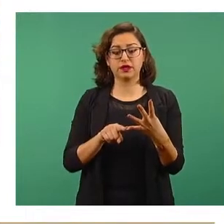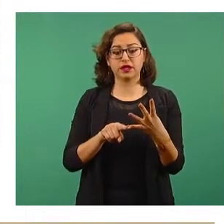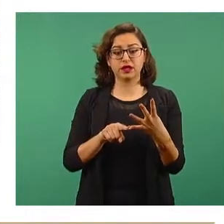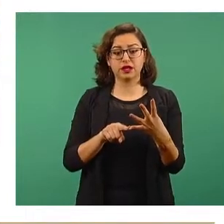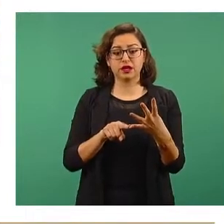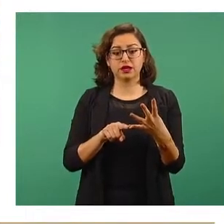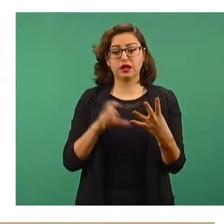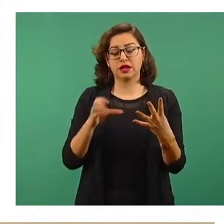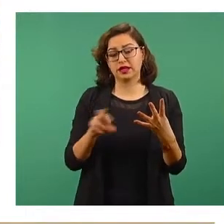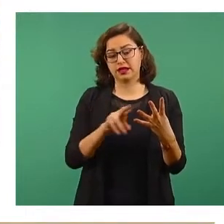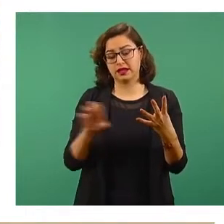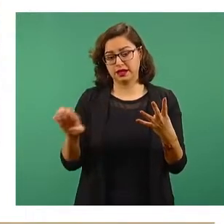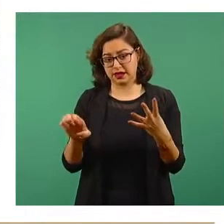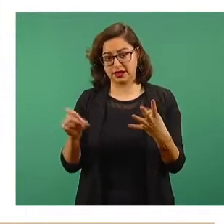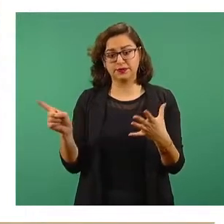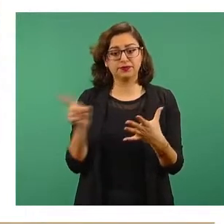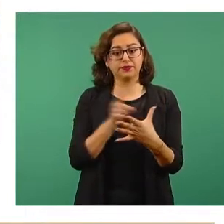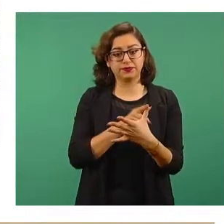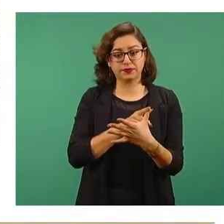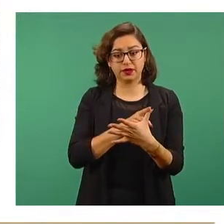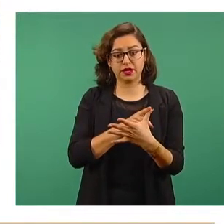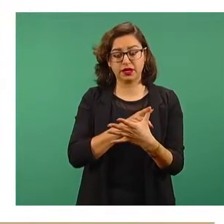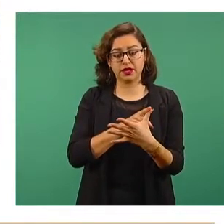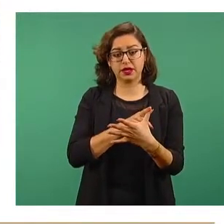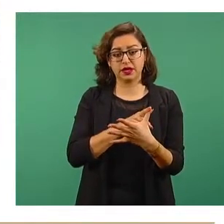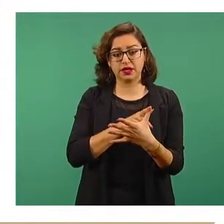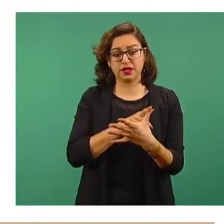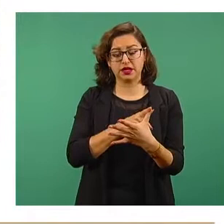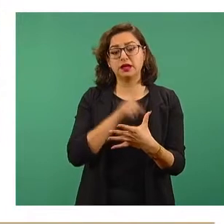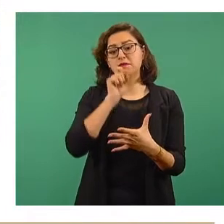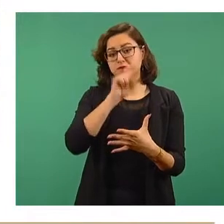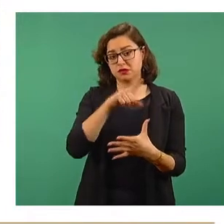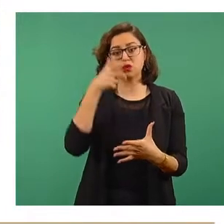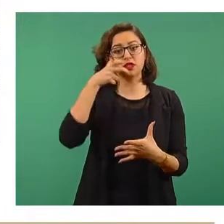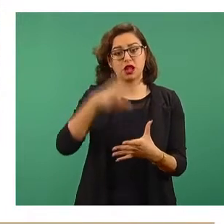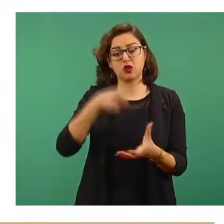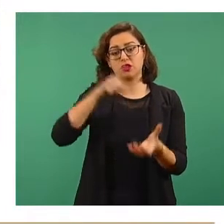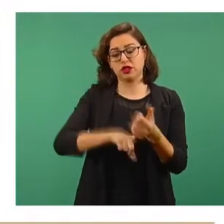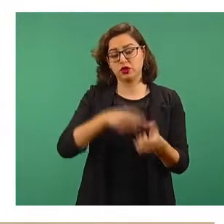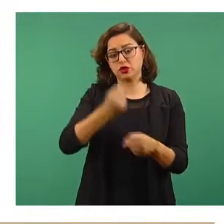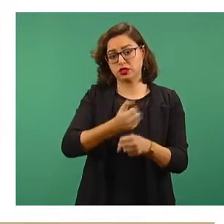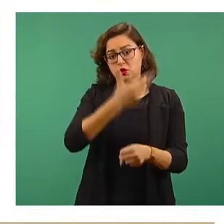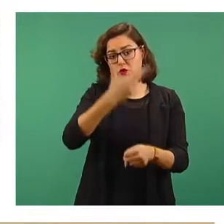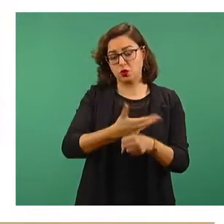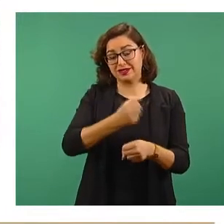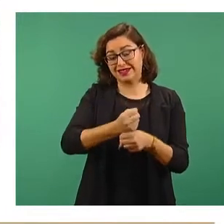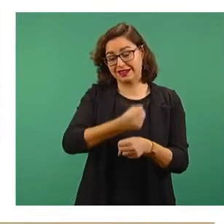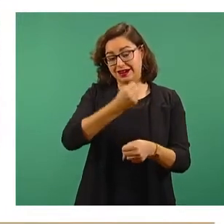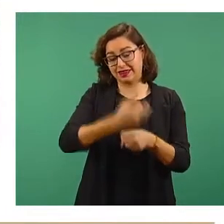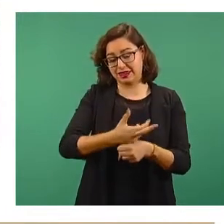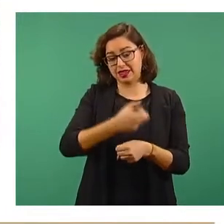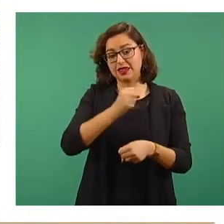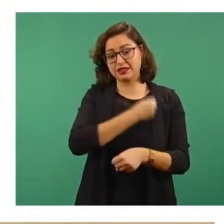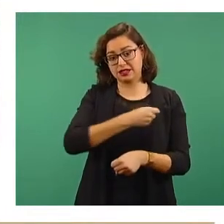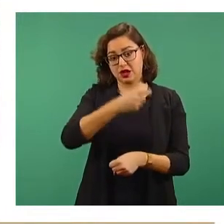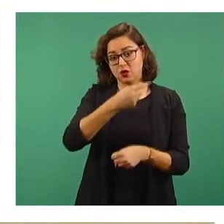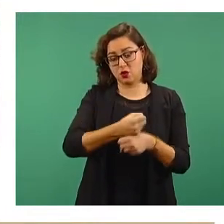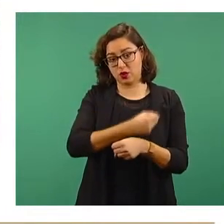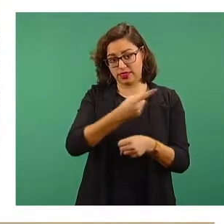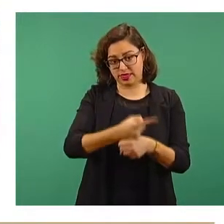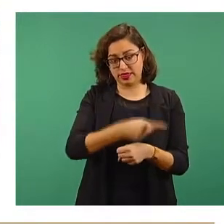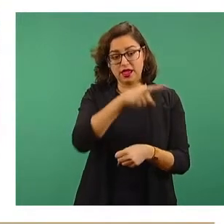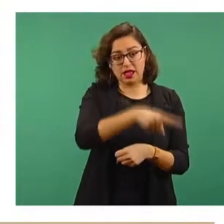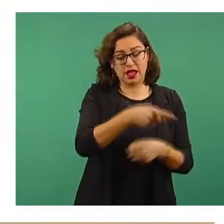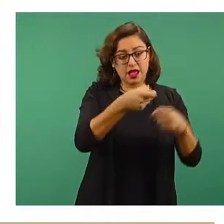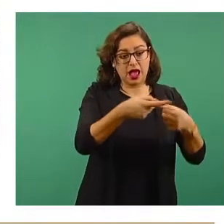Comisión Reguladora de Energía y la Secretaría de Seguridad Pública del Estado de Hidalgo. Como resultado, la Profeco inmovilizó